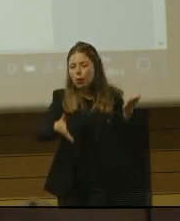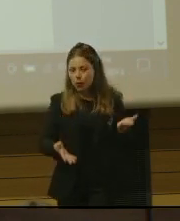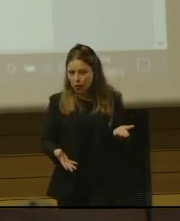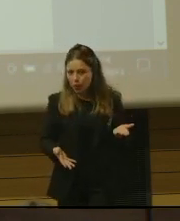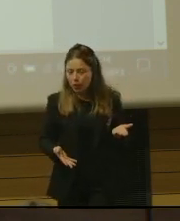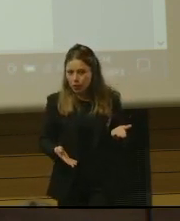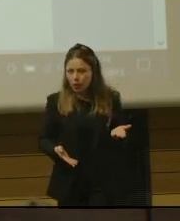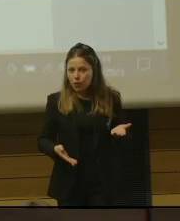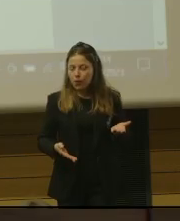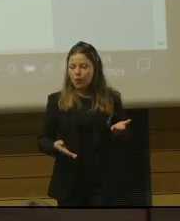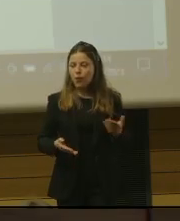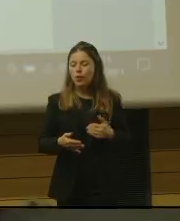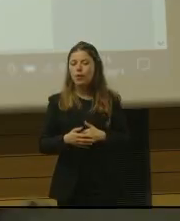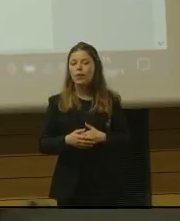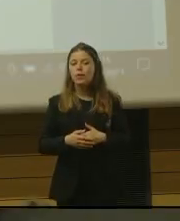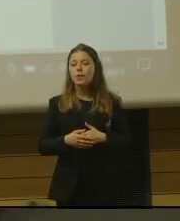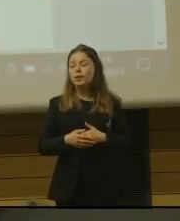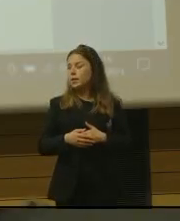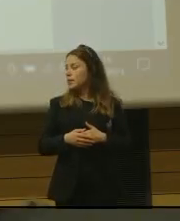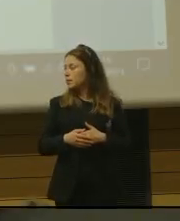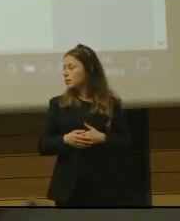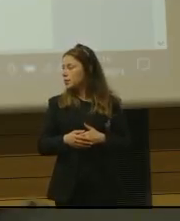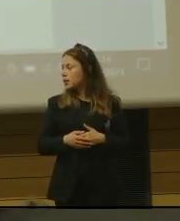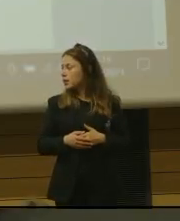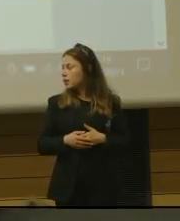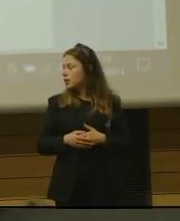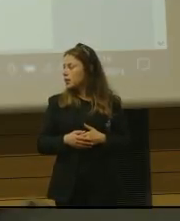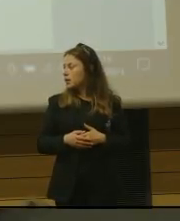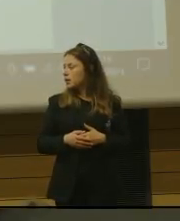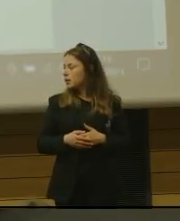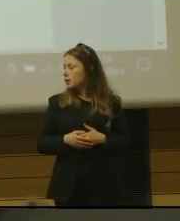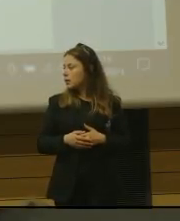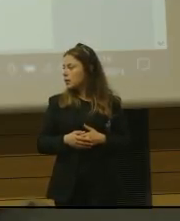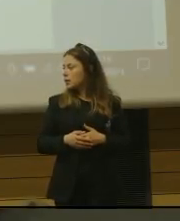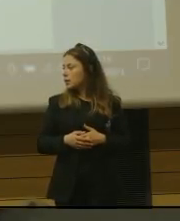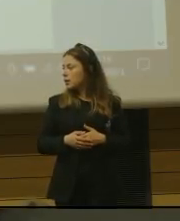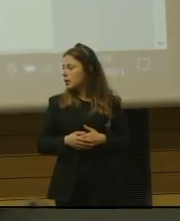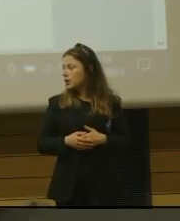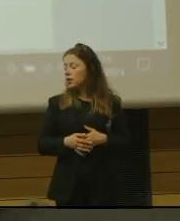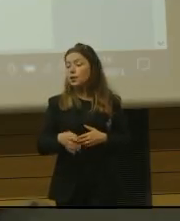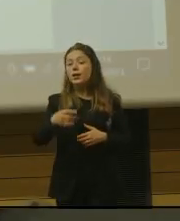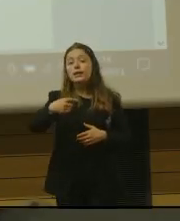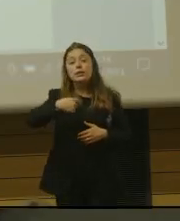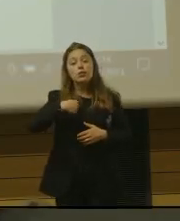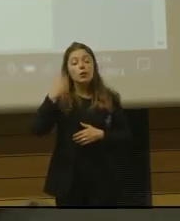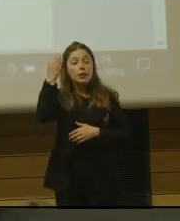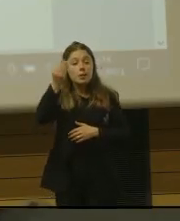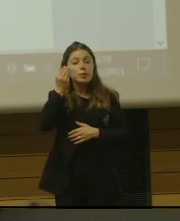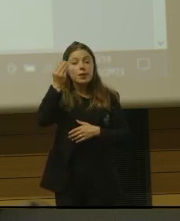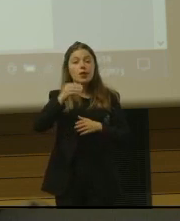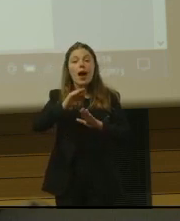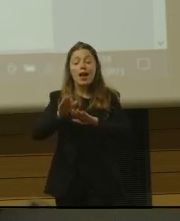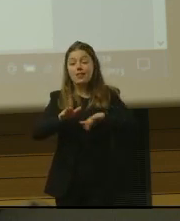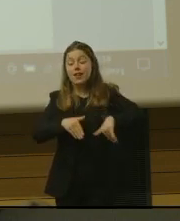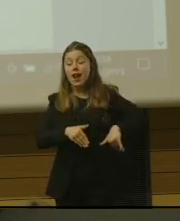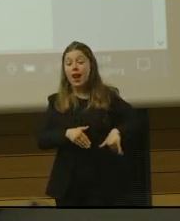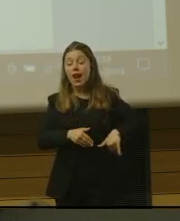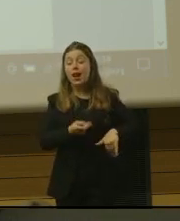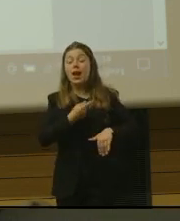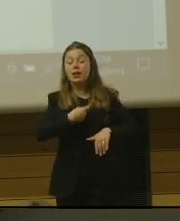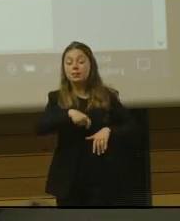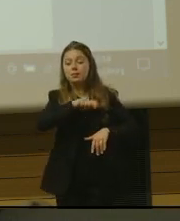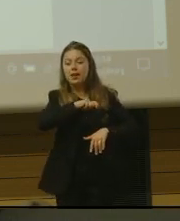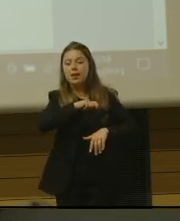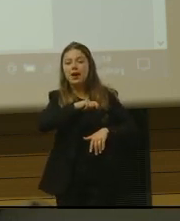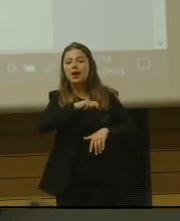a todos los de Europa? Bueno, yo creo que... Gracias. Creo que al final lo que sucede en España es